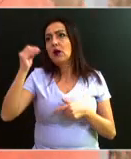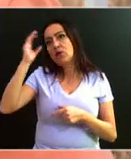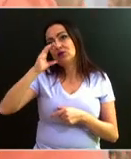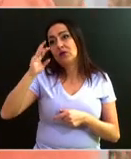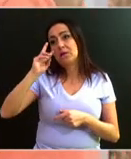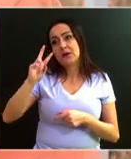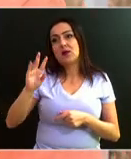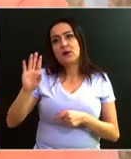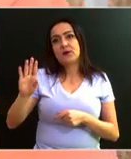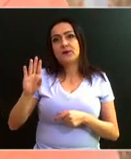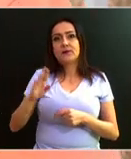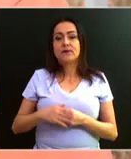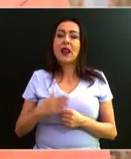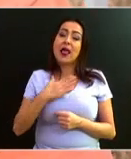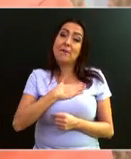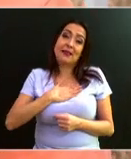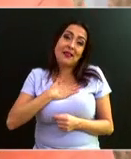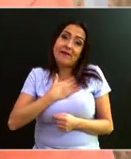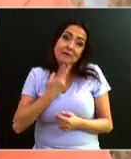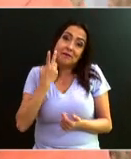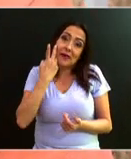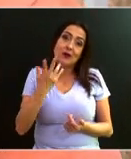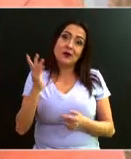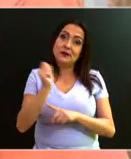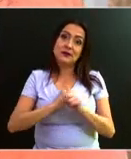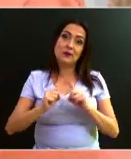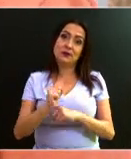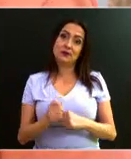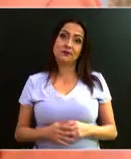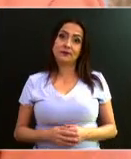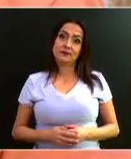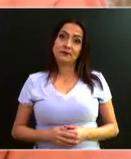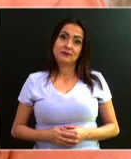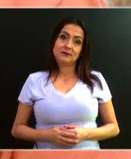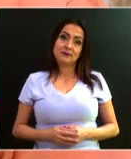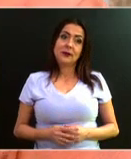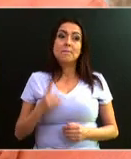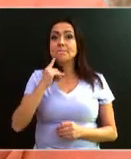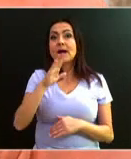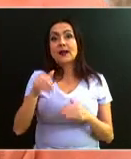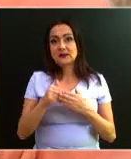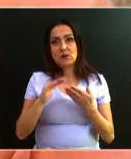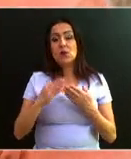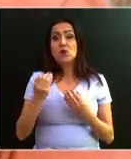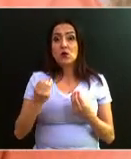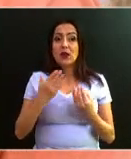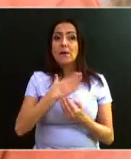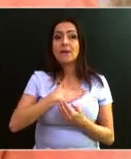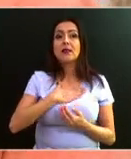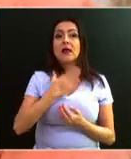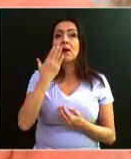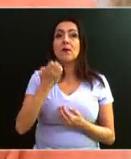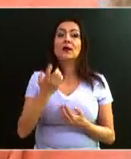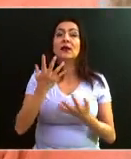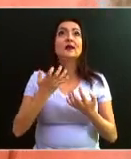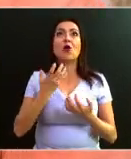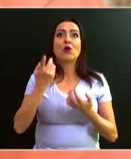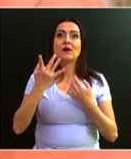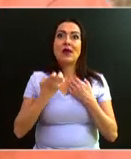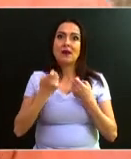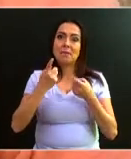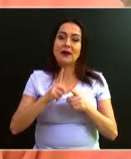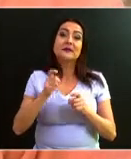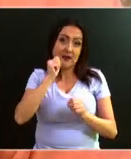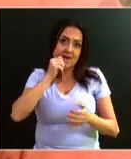vieron que, lamentablemente vieron la situación como estaba ahí. Lamentablemente para todo este pueblo es muy lamentable, porque uno no quisiera que pase esto, porque